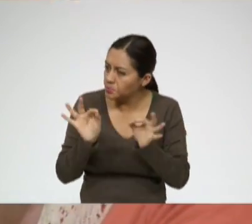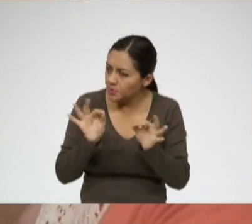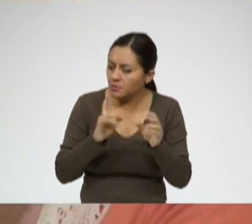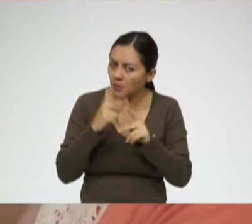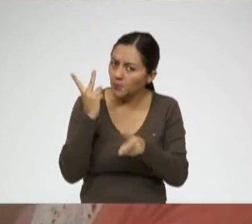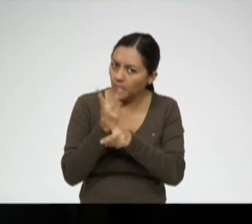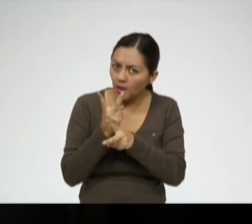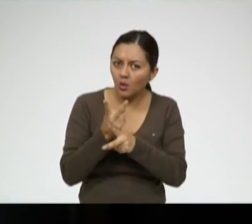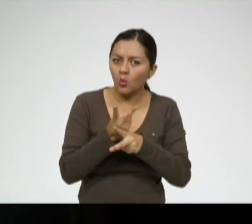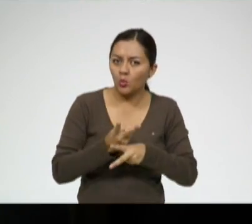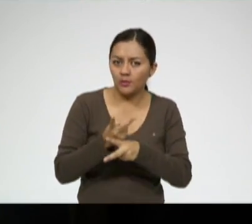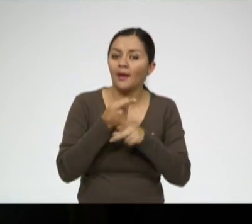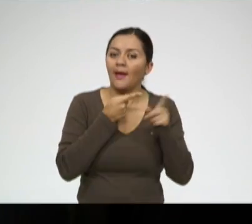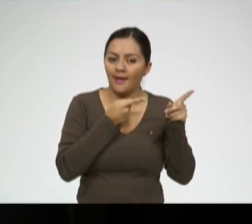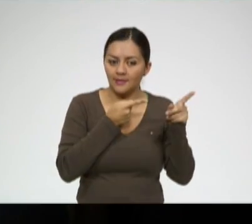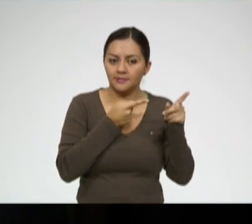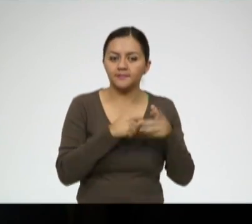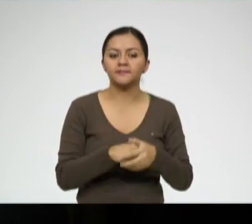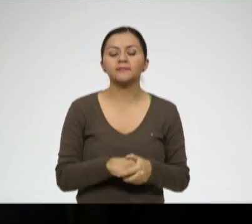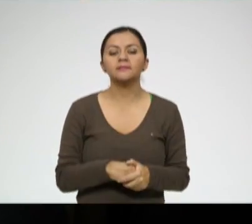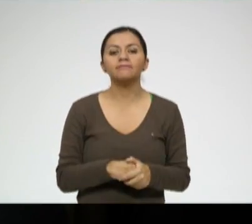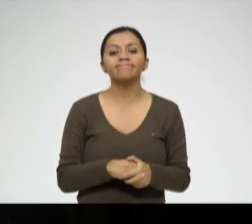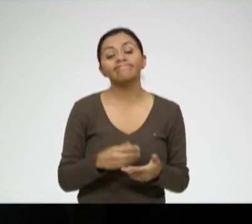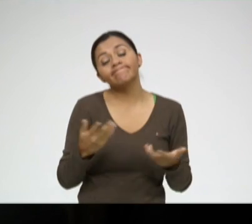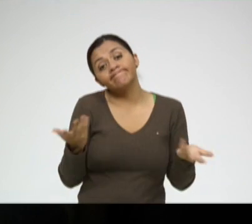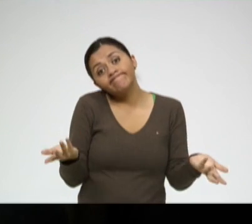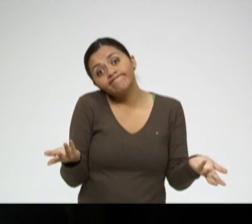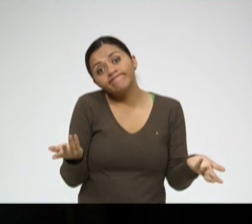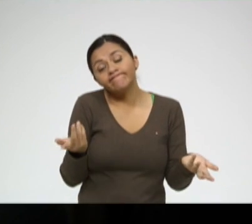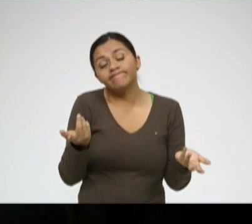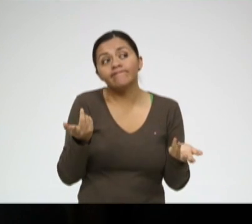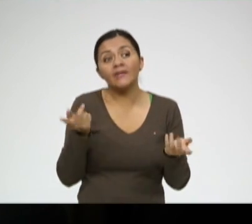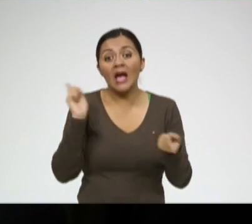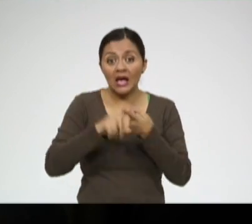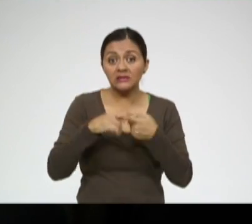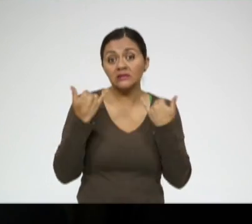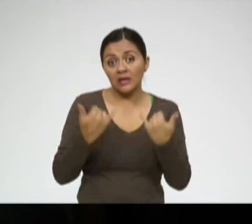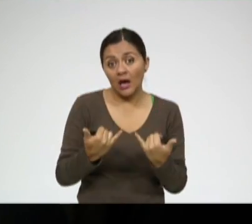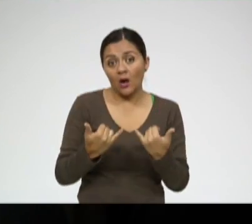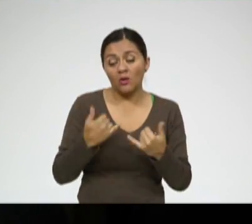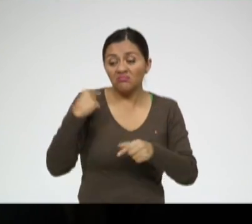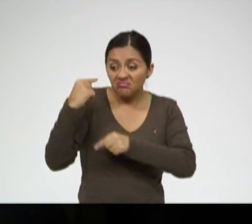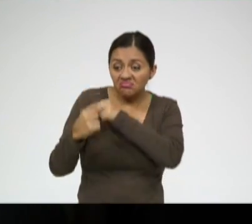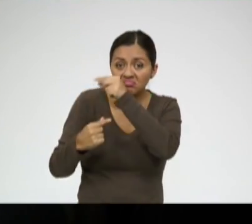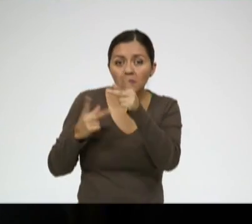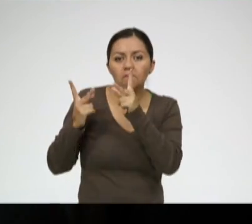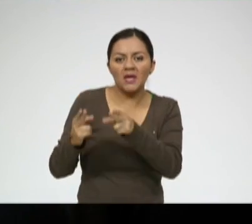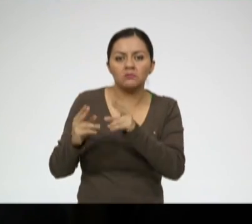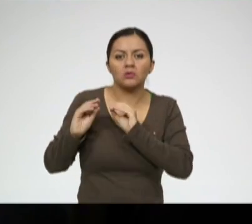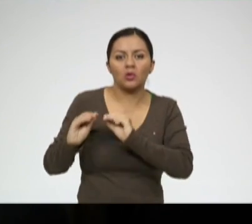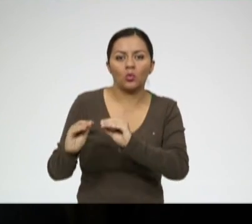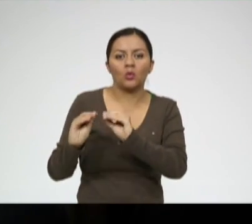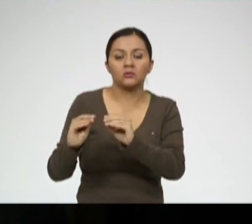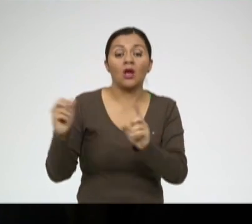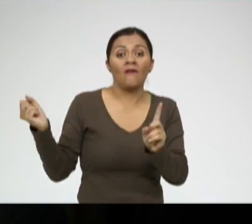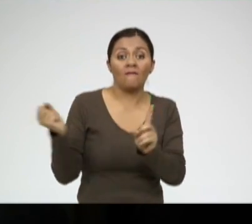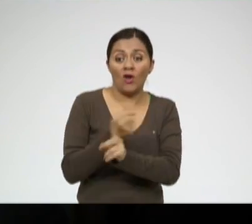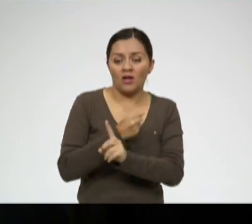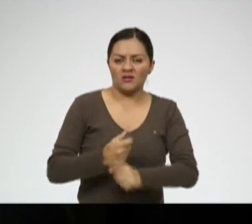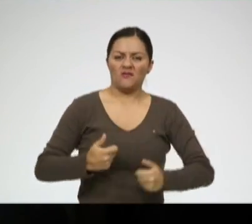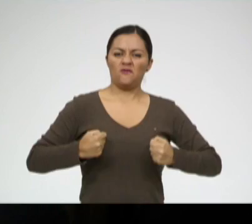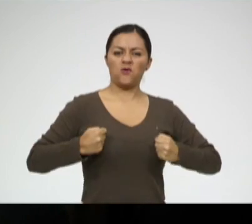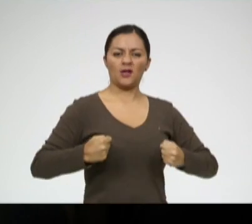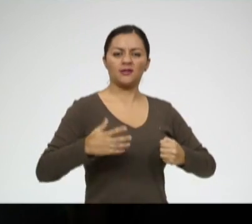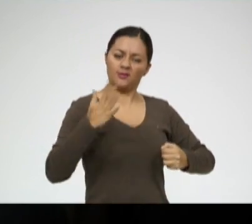peligros y todo. Lamentablemente esa es la forma en la que se ha educado a las personas hasta ahora, ¿no? En donde el violento es el que gana, el